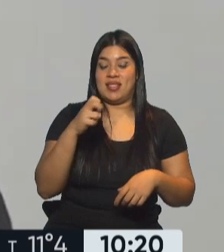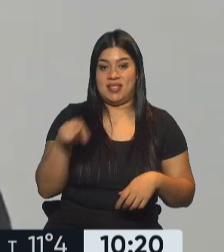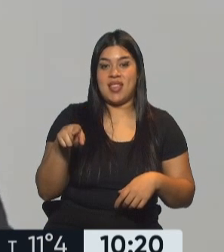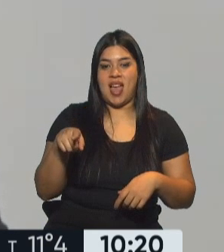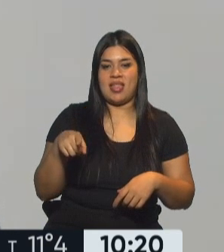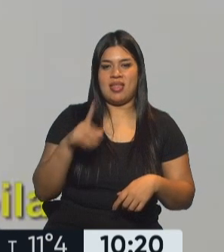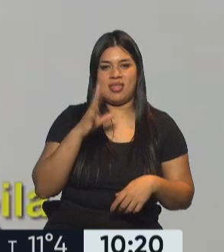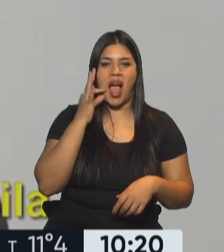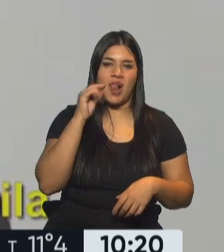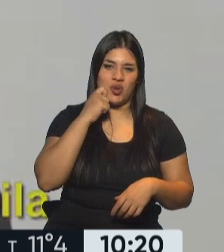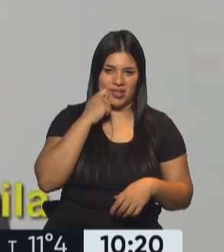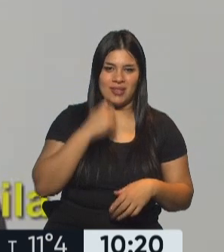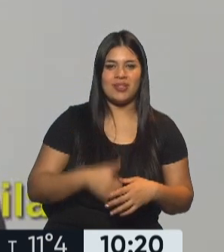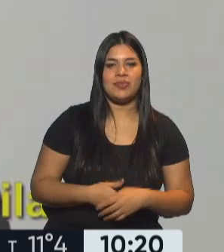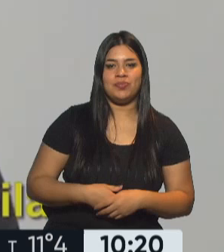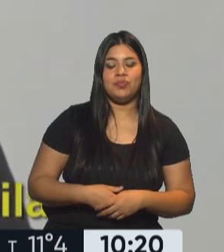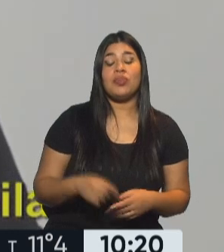lindo. Cuando tenía